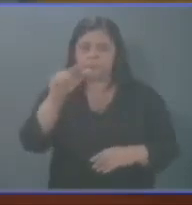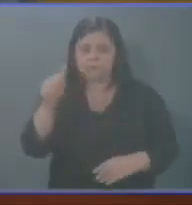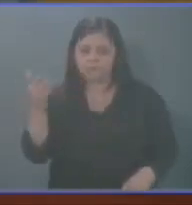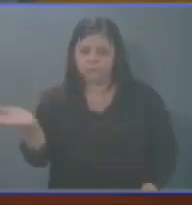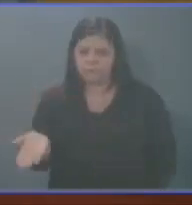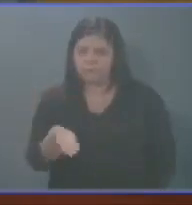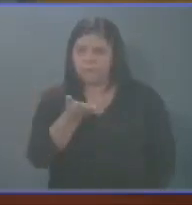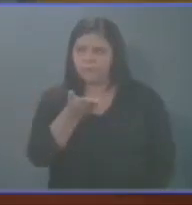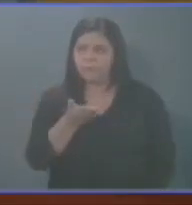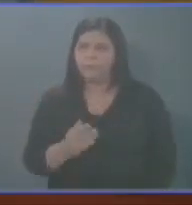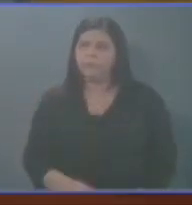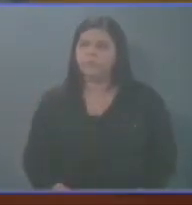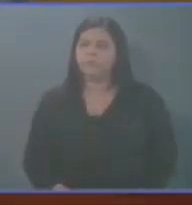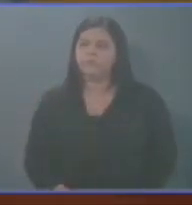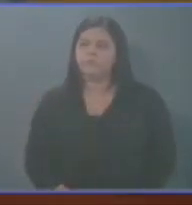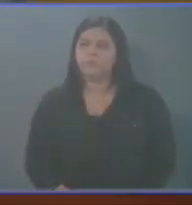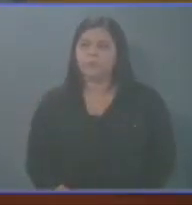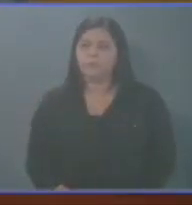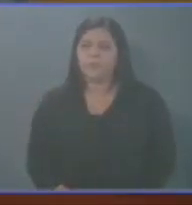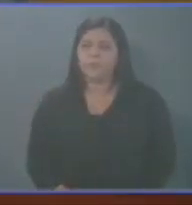Avilés.